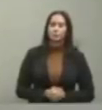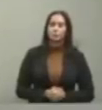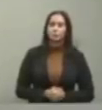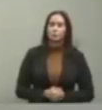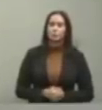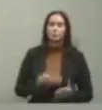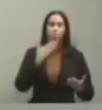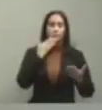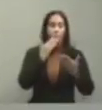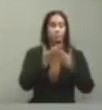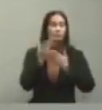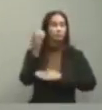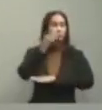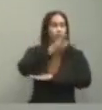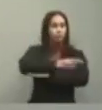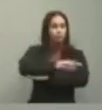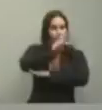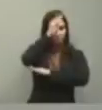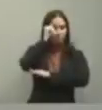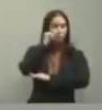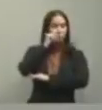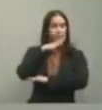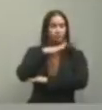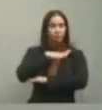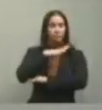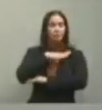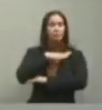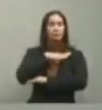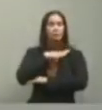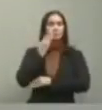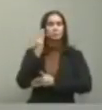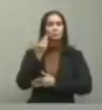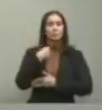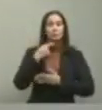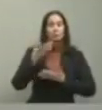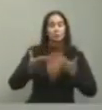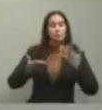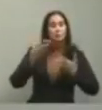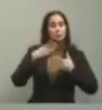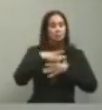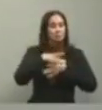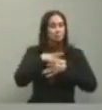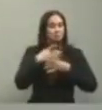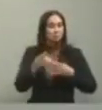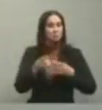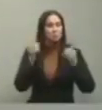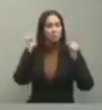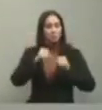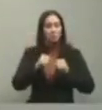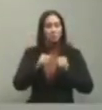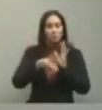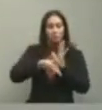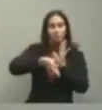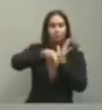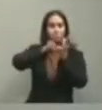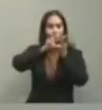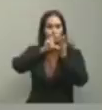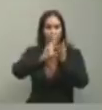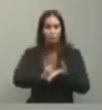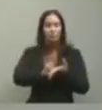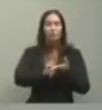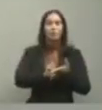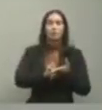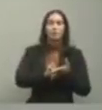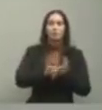buenos días señores y señoras bueno yo quizás este sí les interesa podría darles un repaso del contexto